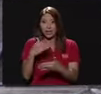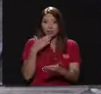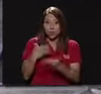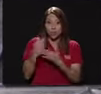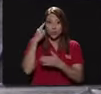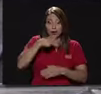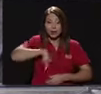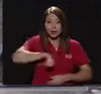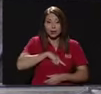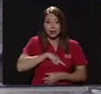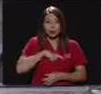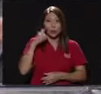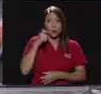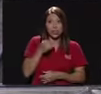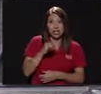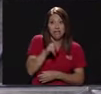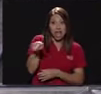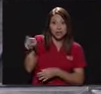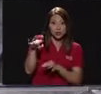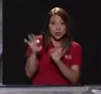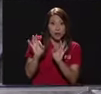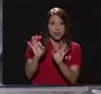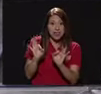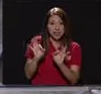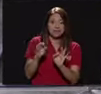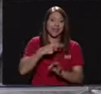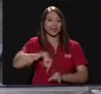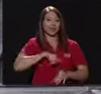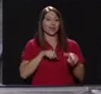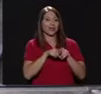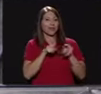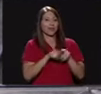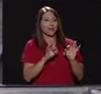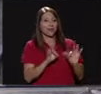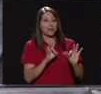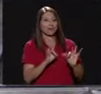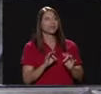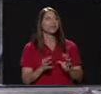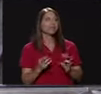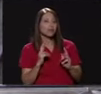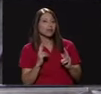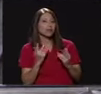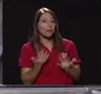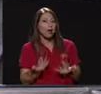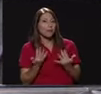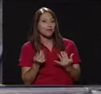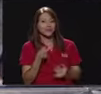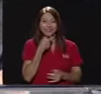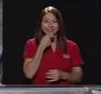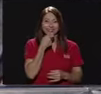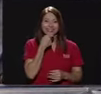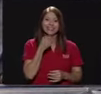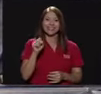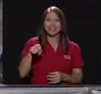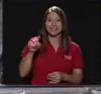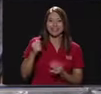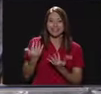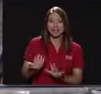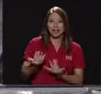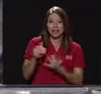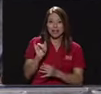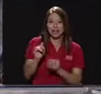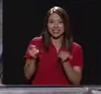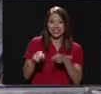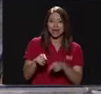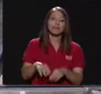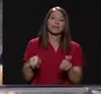es bueno para nosotros, ¿verdad? Porque si a ellos les va bien, generalmente a nosotros nos va bien. Esperemos. Sí, sí, sí. Esperemos que así